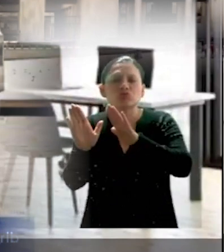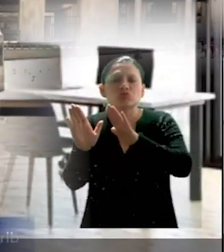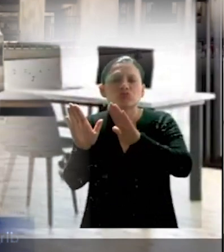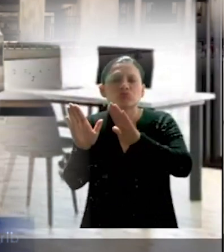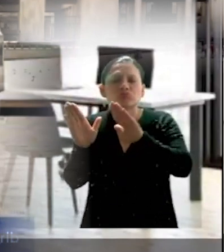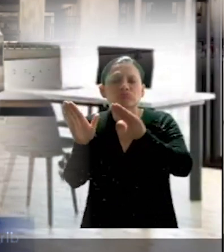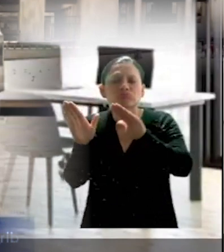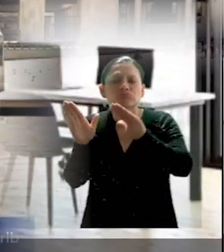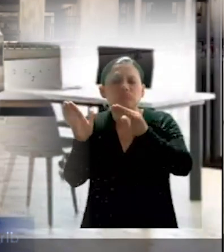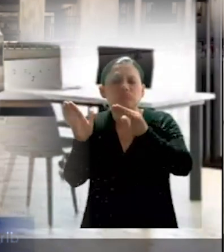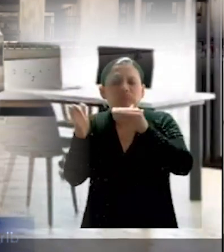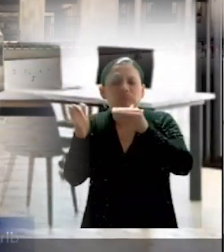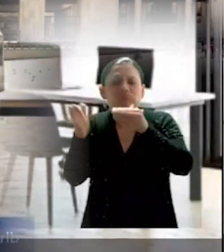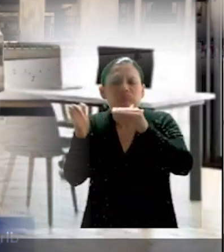como